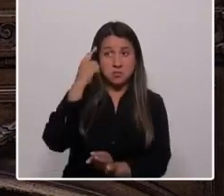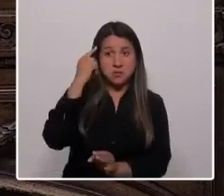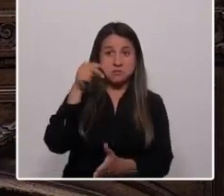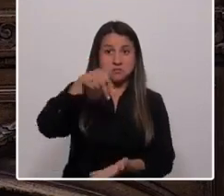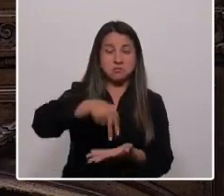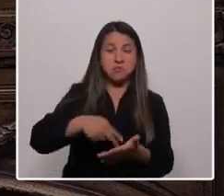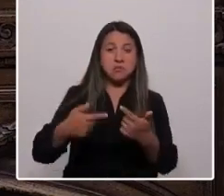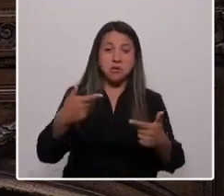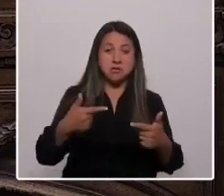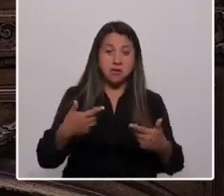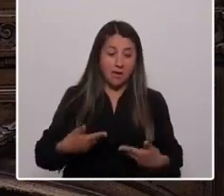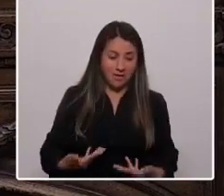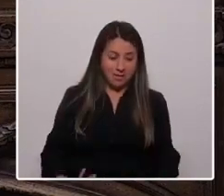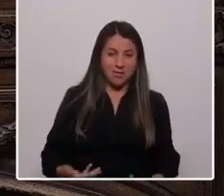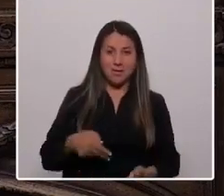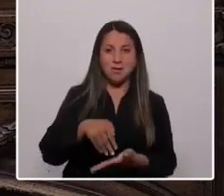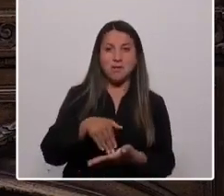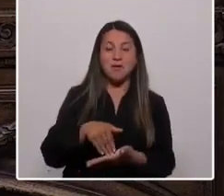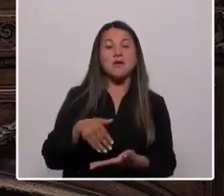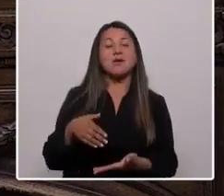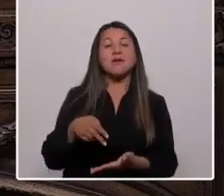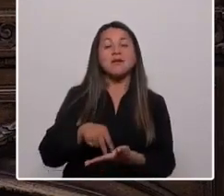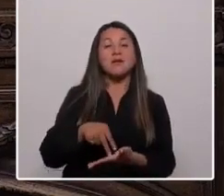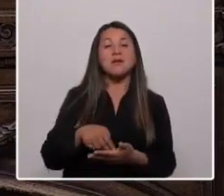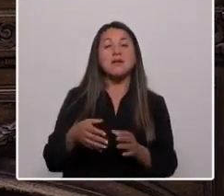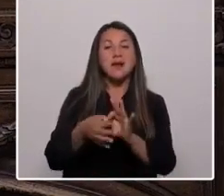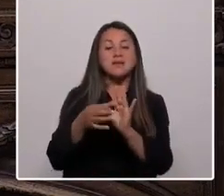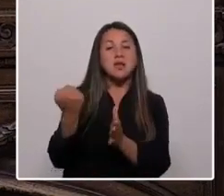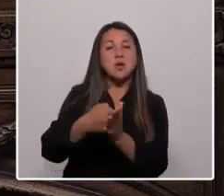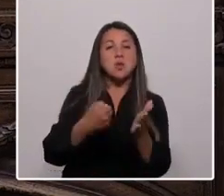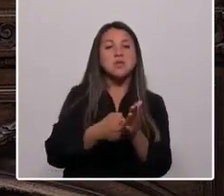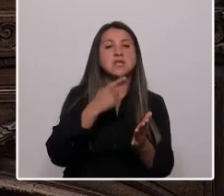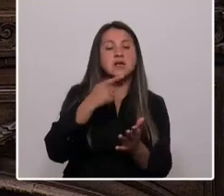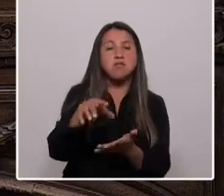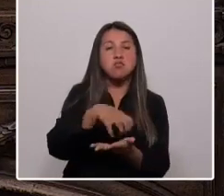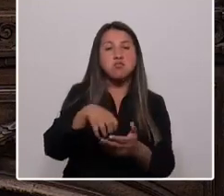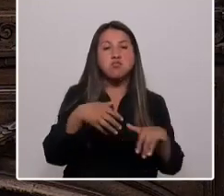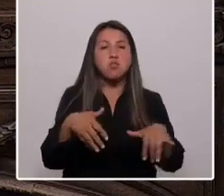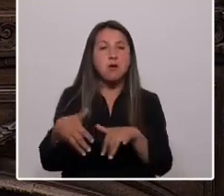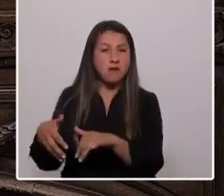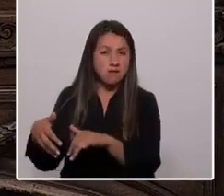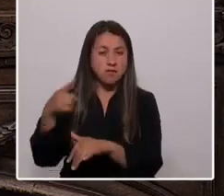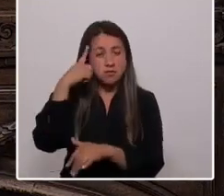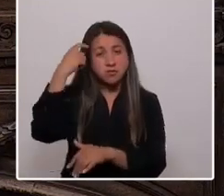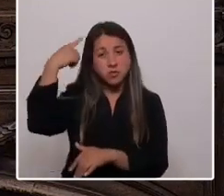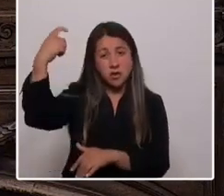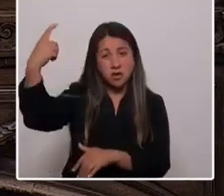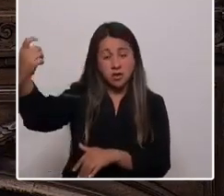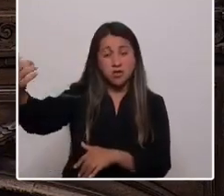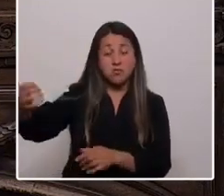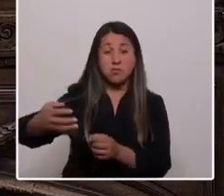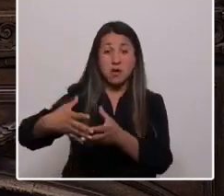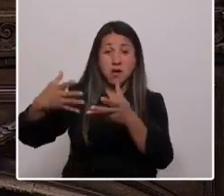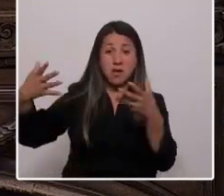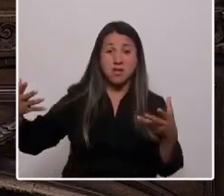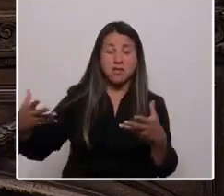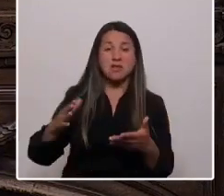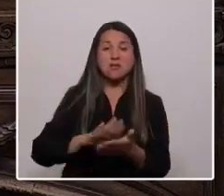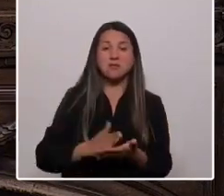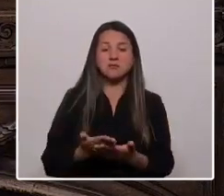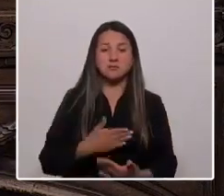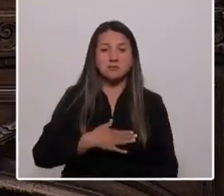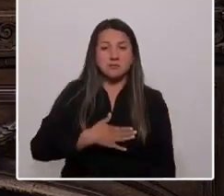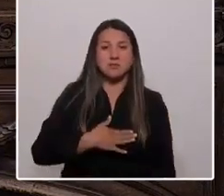estamos gracias a las luchas y dolores de nuestros pueblos con los años largos y el corazón abierto para sanar y construir un futuro más